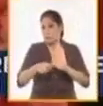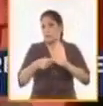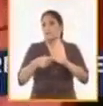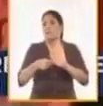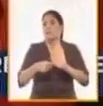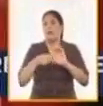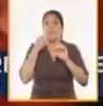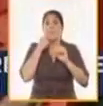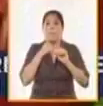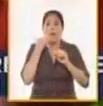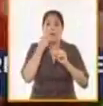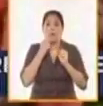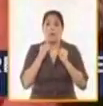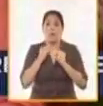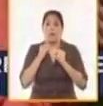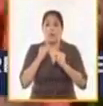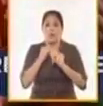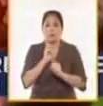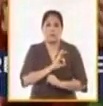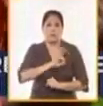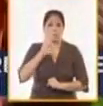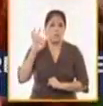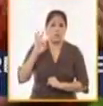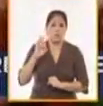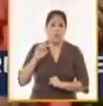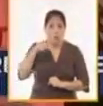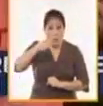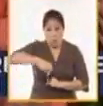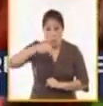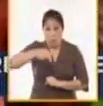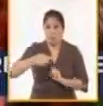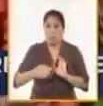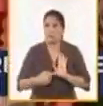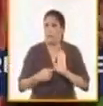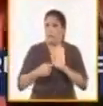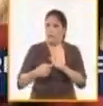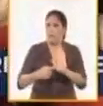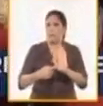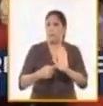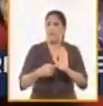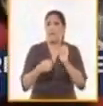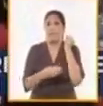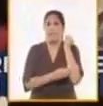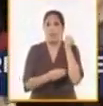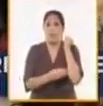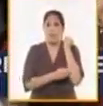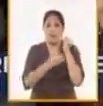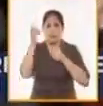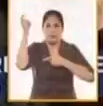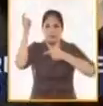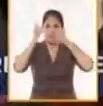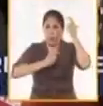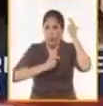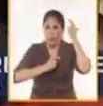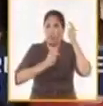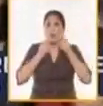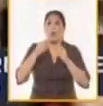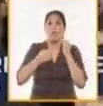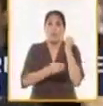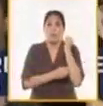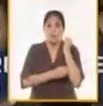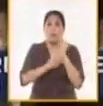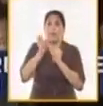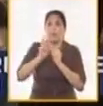más vigente y más fuerte que nunca. Hoy hemos demostrado el poder del chavismo, del bolivarianismo del